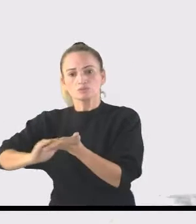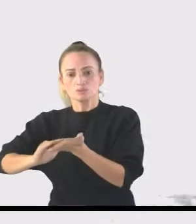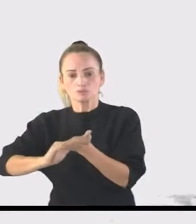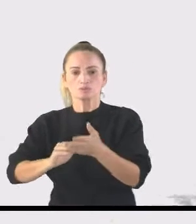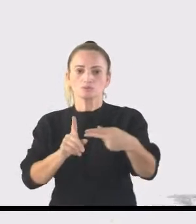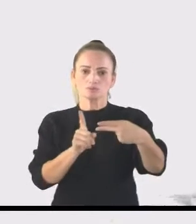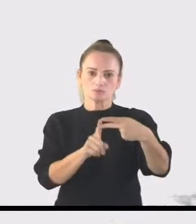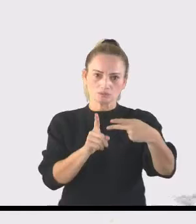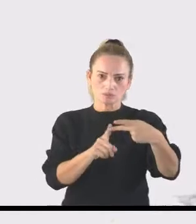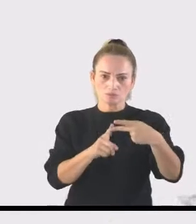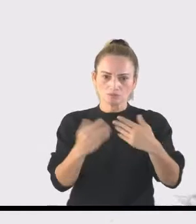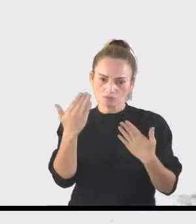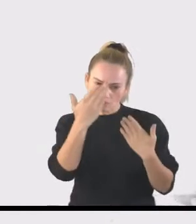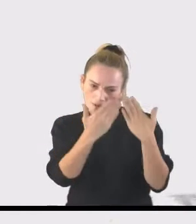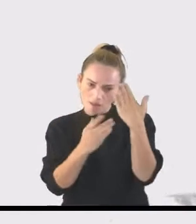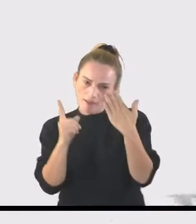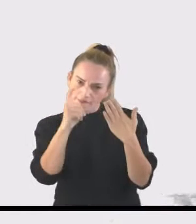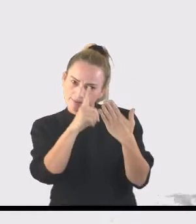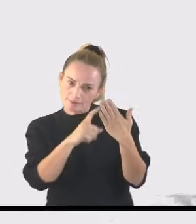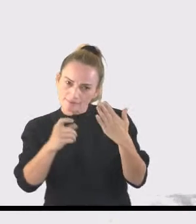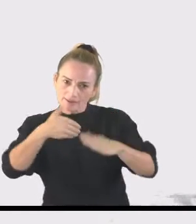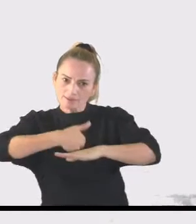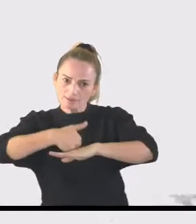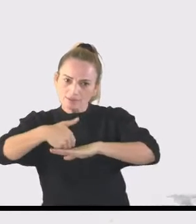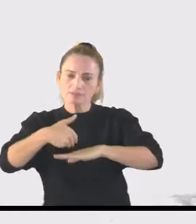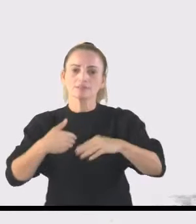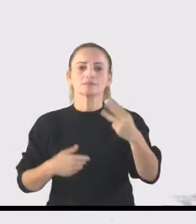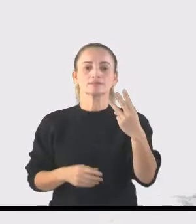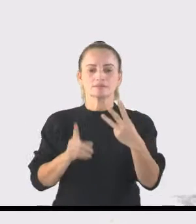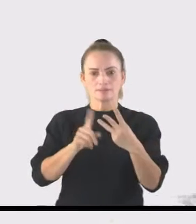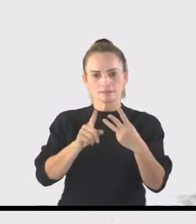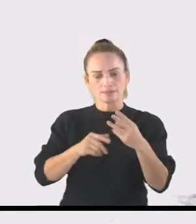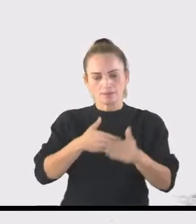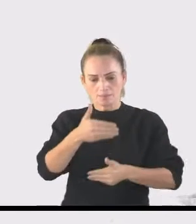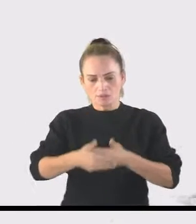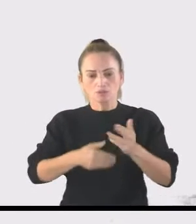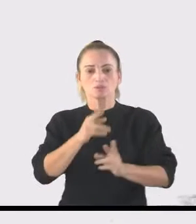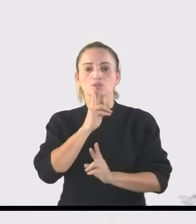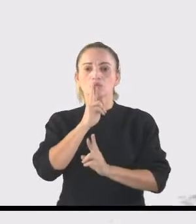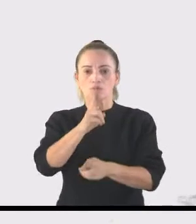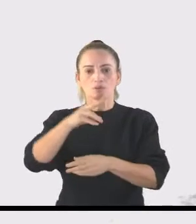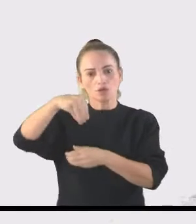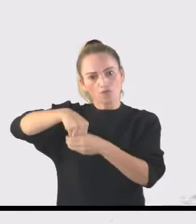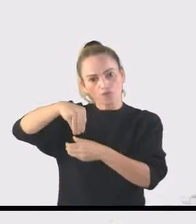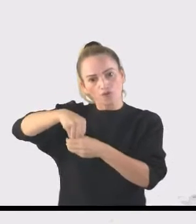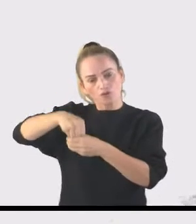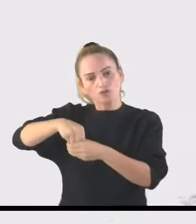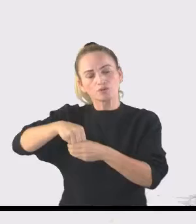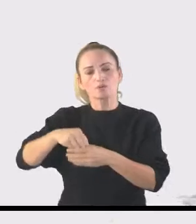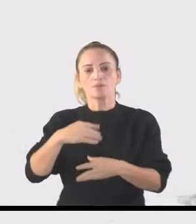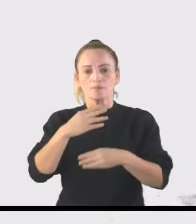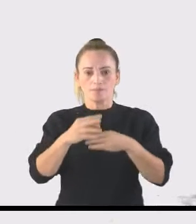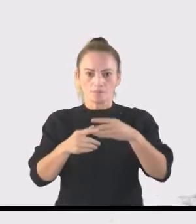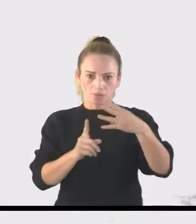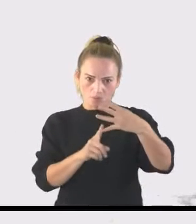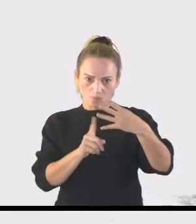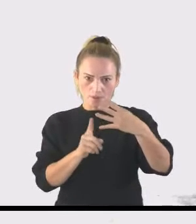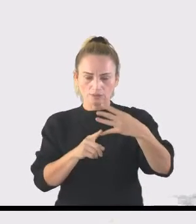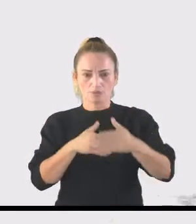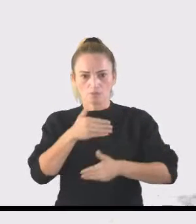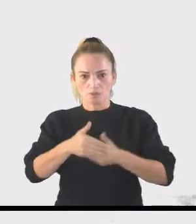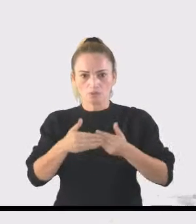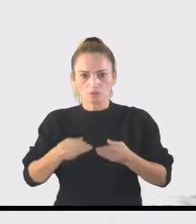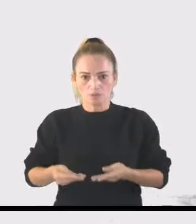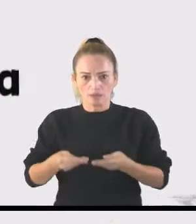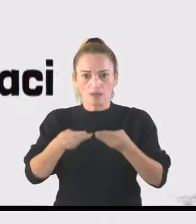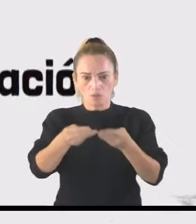Segundo, fase de análisis de la solicitud. Tercero, fase de respuesta de fondo a la solicitud. Cuarto, fase de